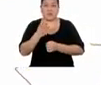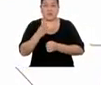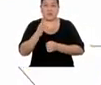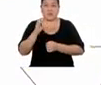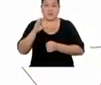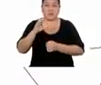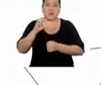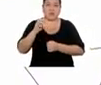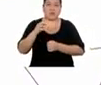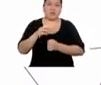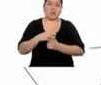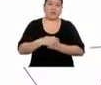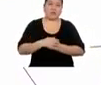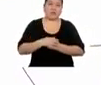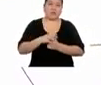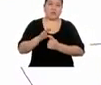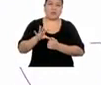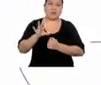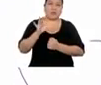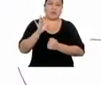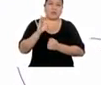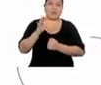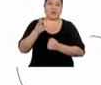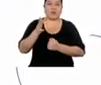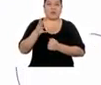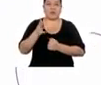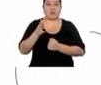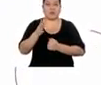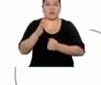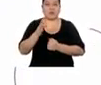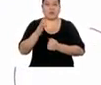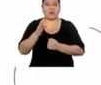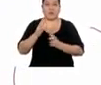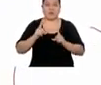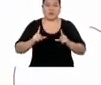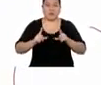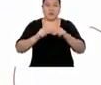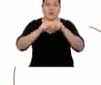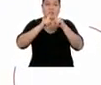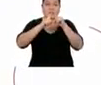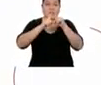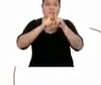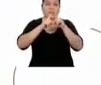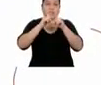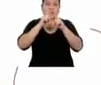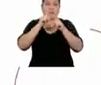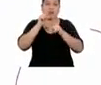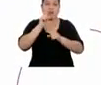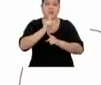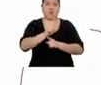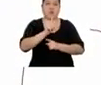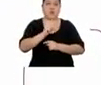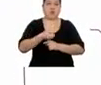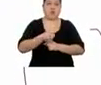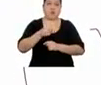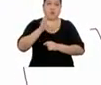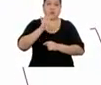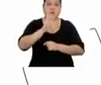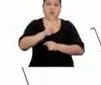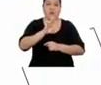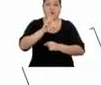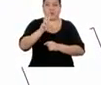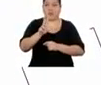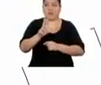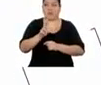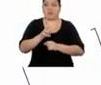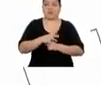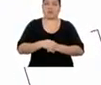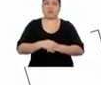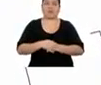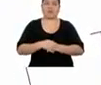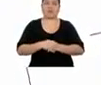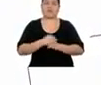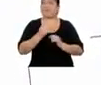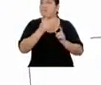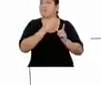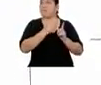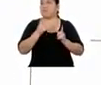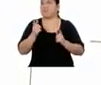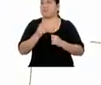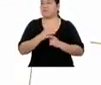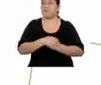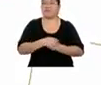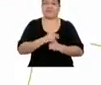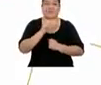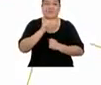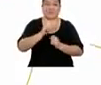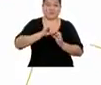centésimo y así obtendremos que la altura de nuestro triángulo isósceles es de 1,43 metros. ¡Listo!